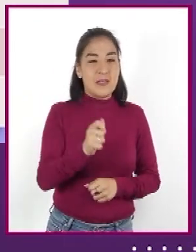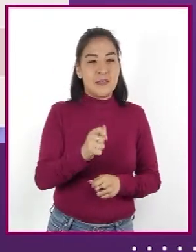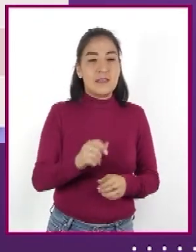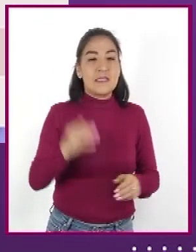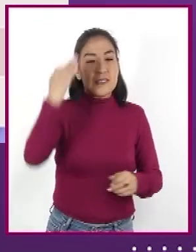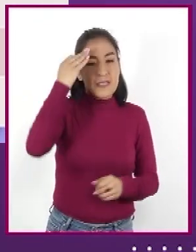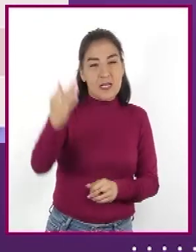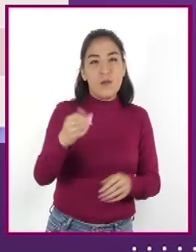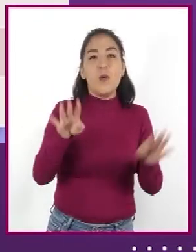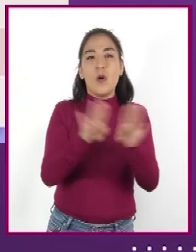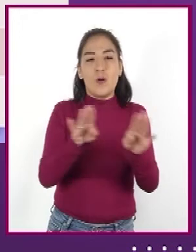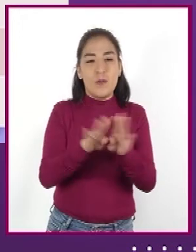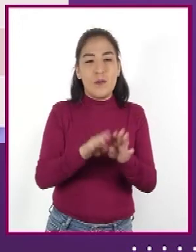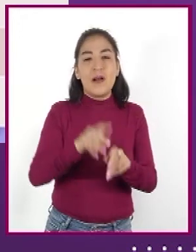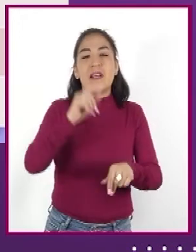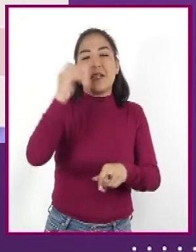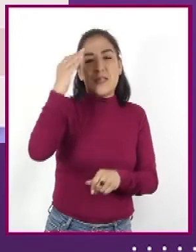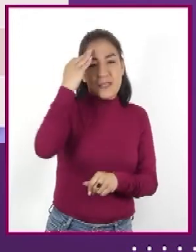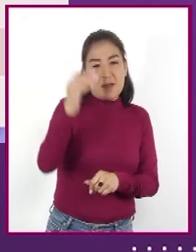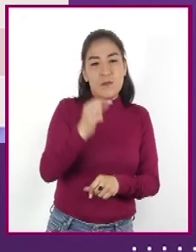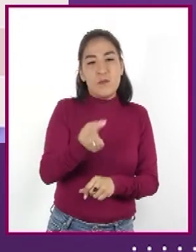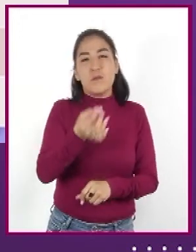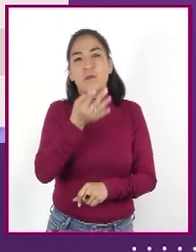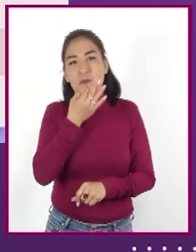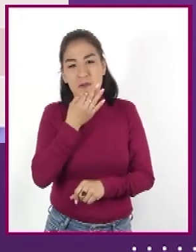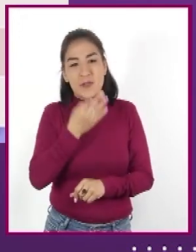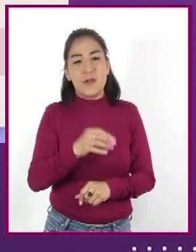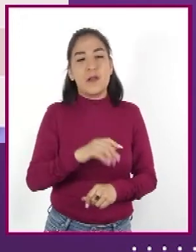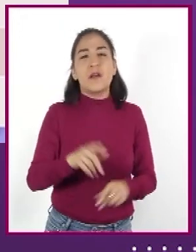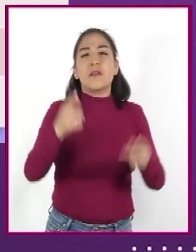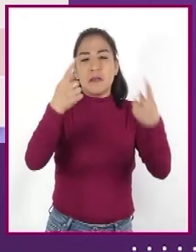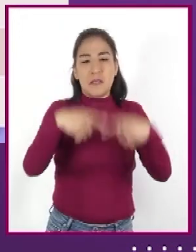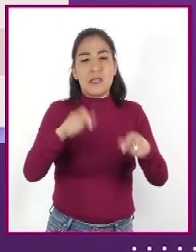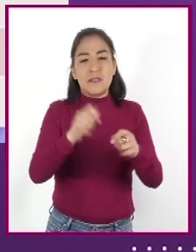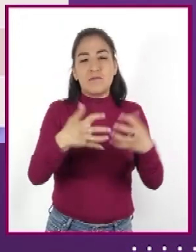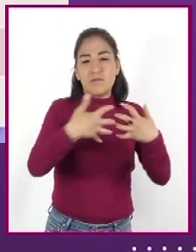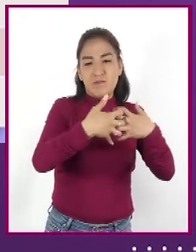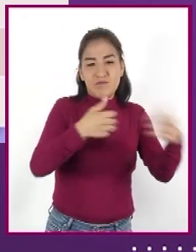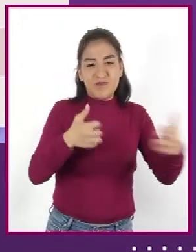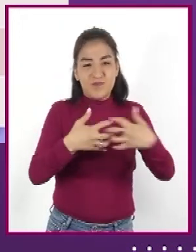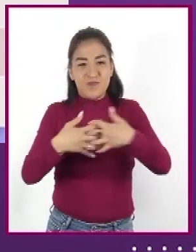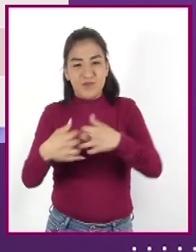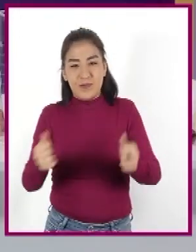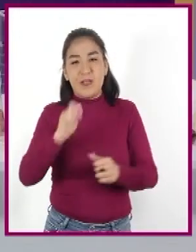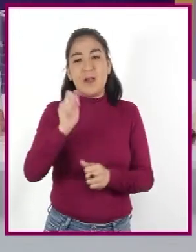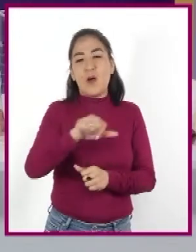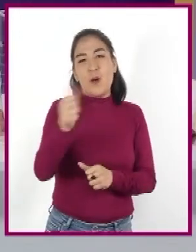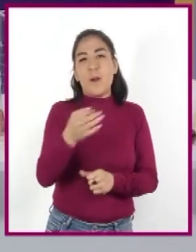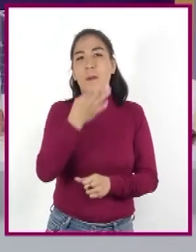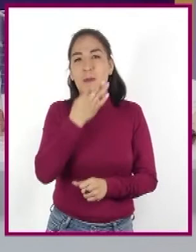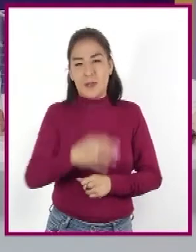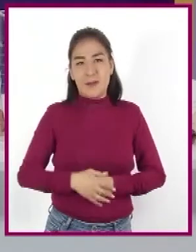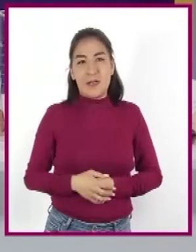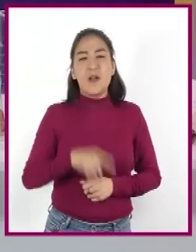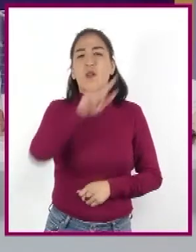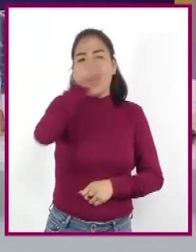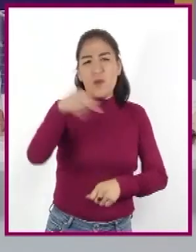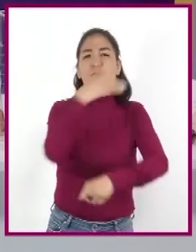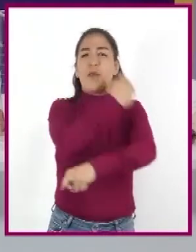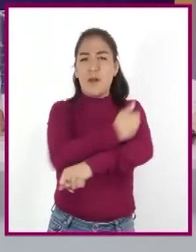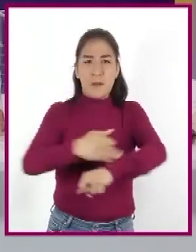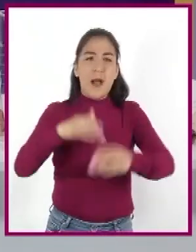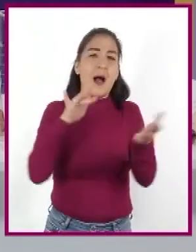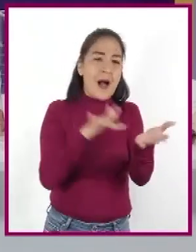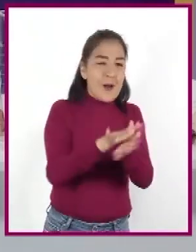Tiempo: minutos u horas. Pueden realizar las actividades experimentales que se plantean con ayuda de sus familiares para